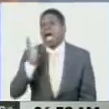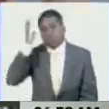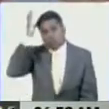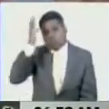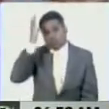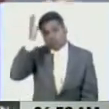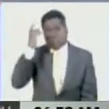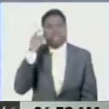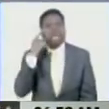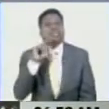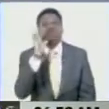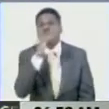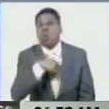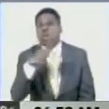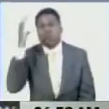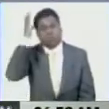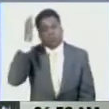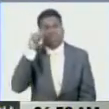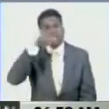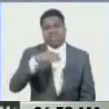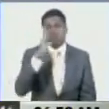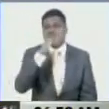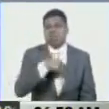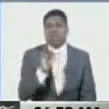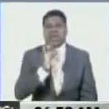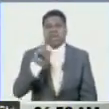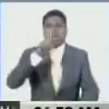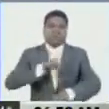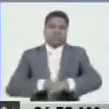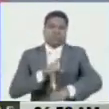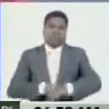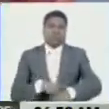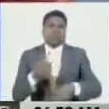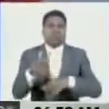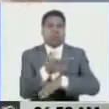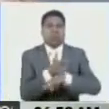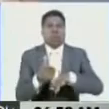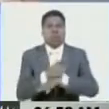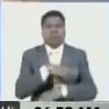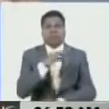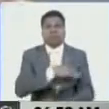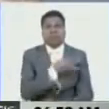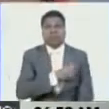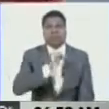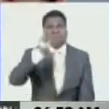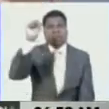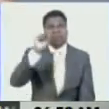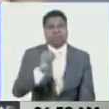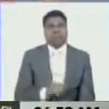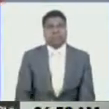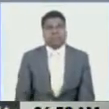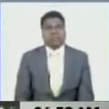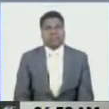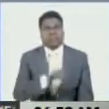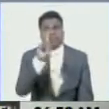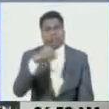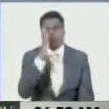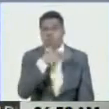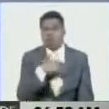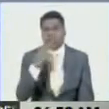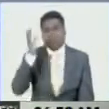hubiera esa conciencia, aquí no existiese todavía en este momento un gobierno socialista. Y si no hubiese esa conciencia, nosotros no